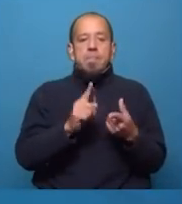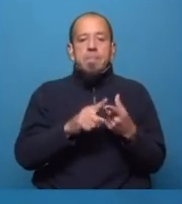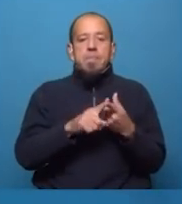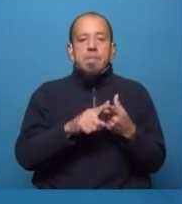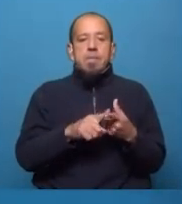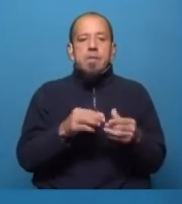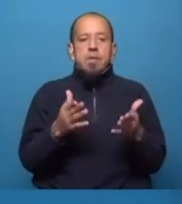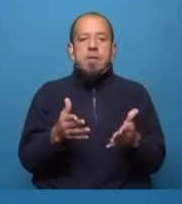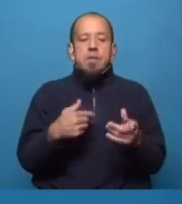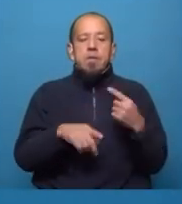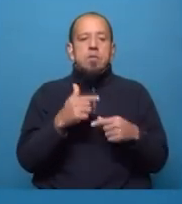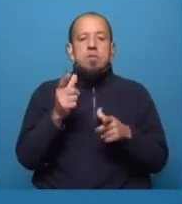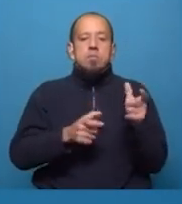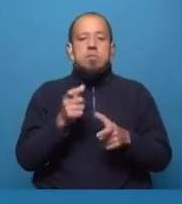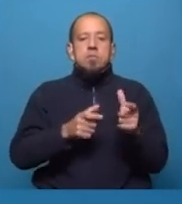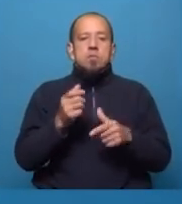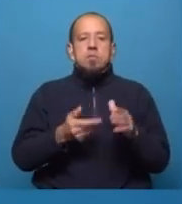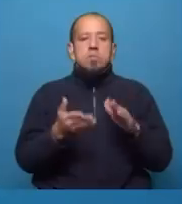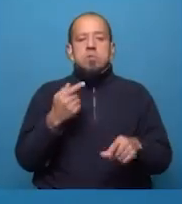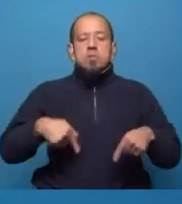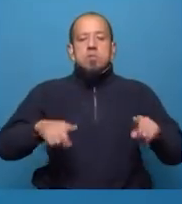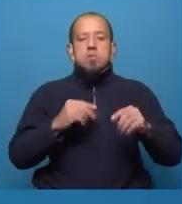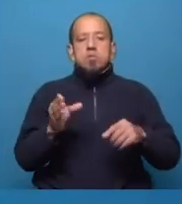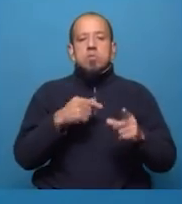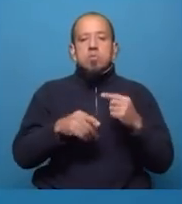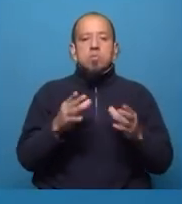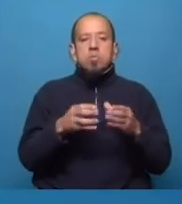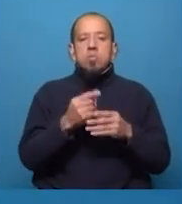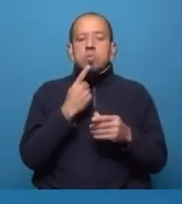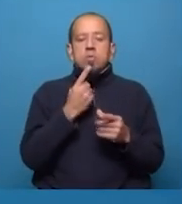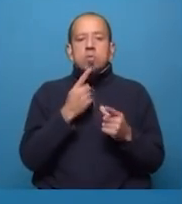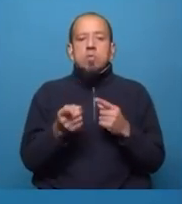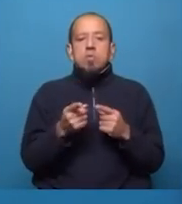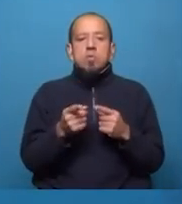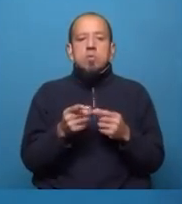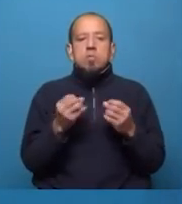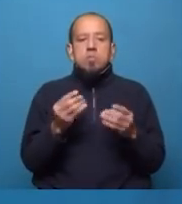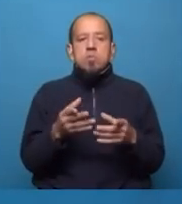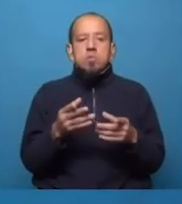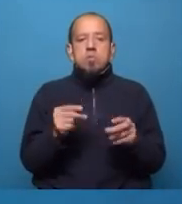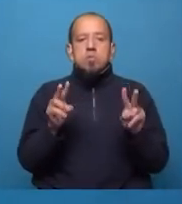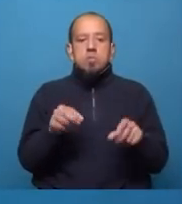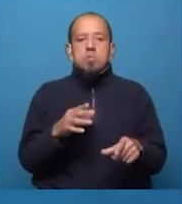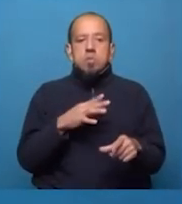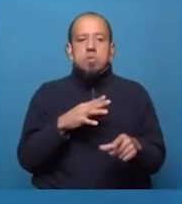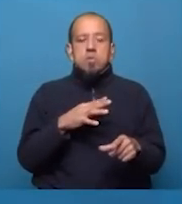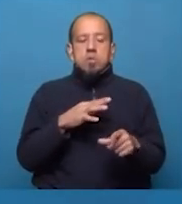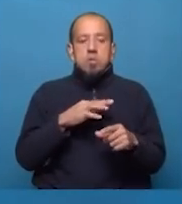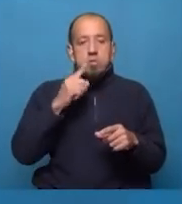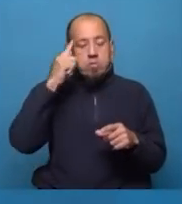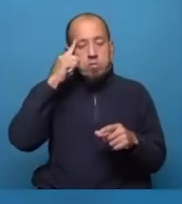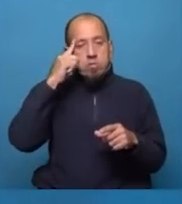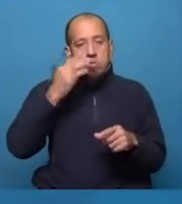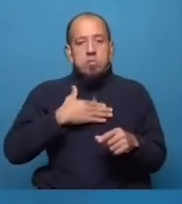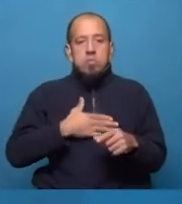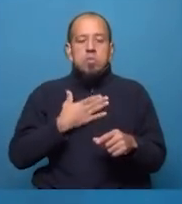de la gente más consciente y más sana de todos los partidos políticos este porque es un tema donde hay que ponerse de acuerdo y